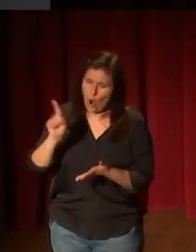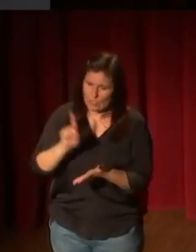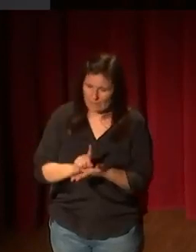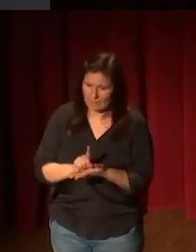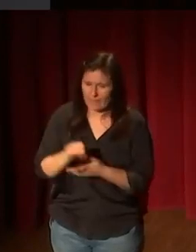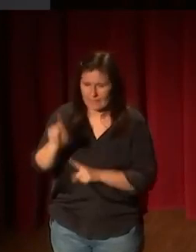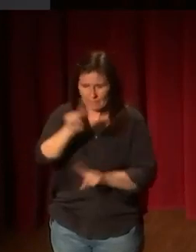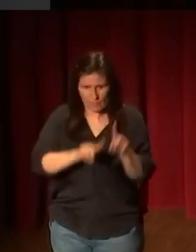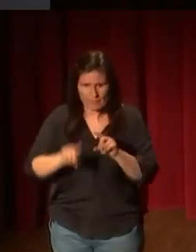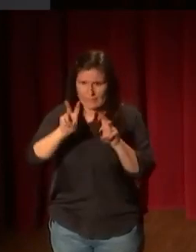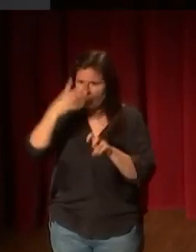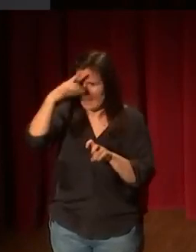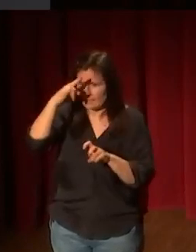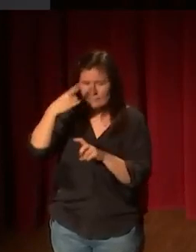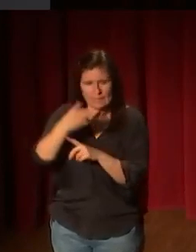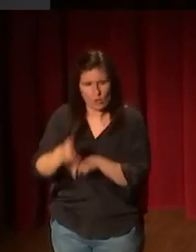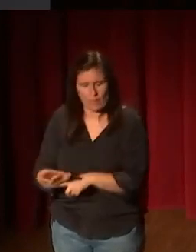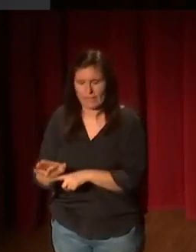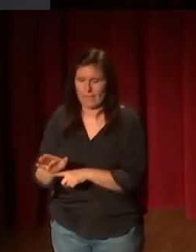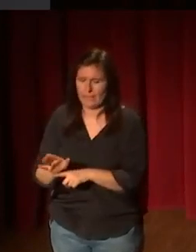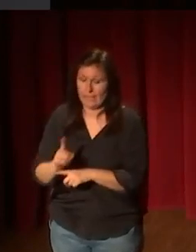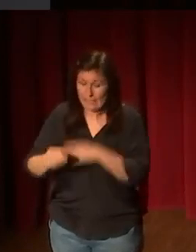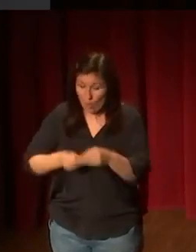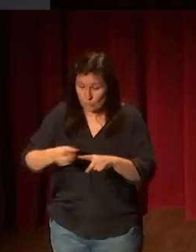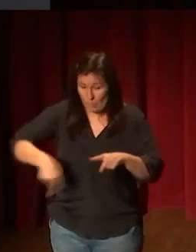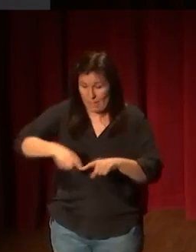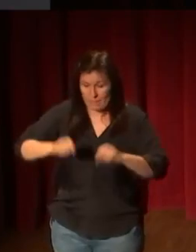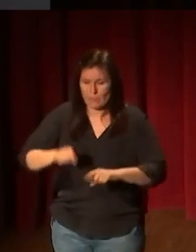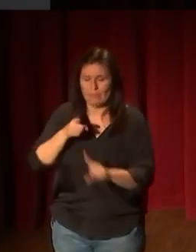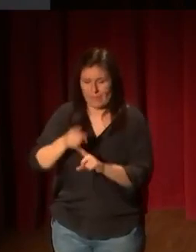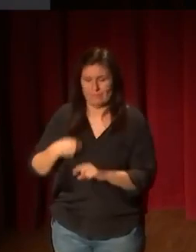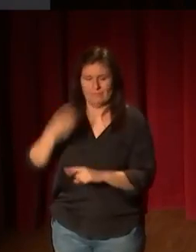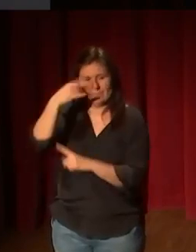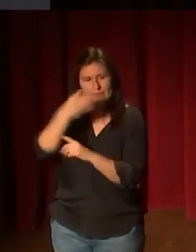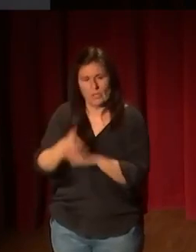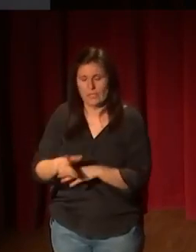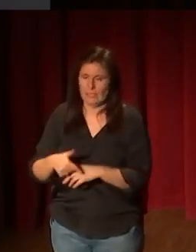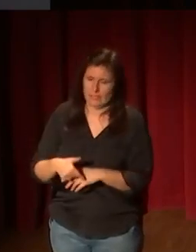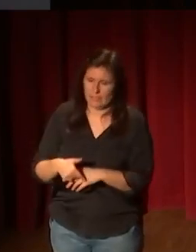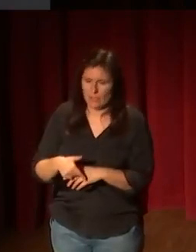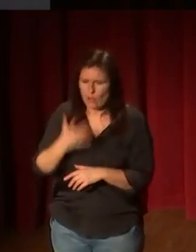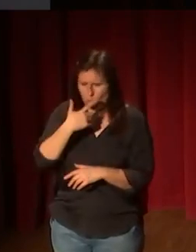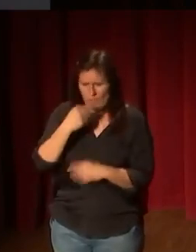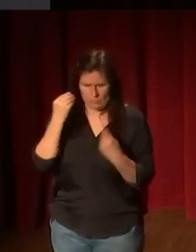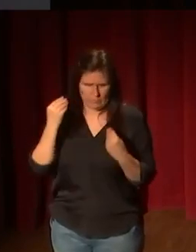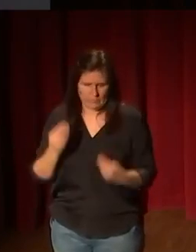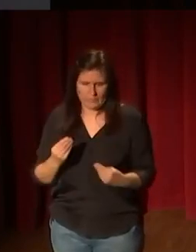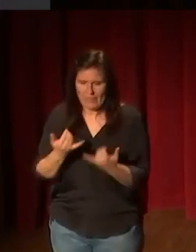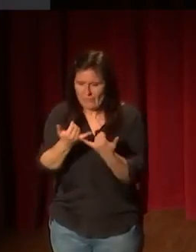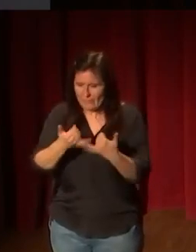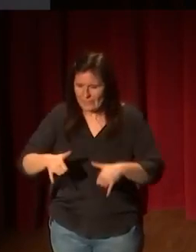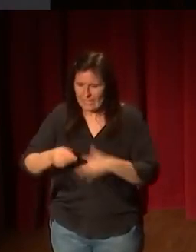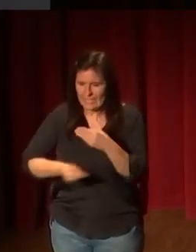este problema de la tauromaquia y sobre todo al uso de la plaza maior con estos fines conocemos muy bien las fiestas